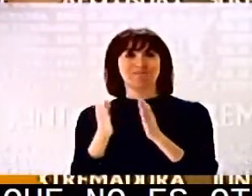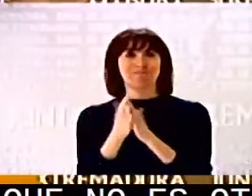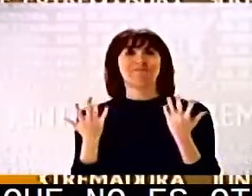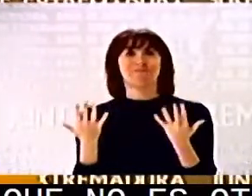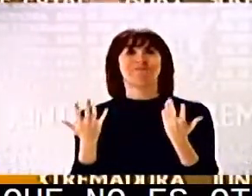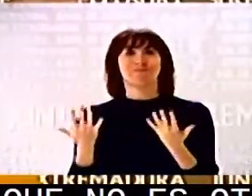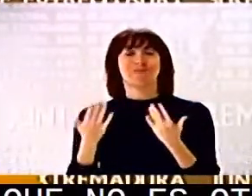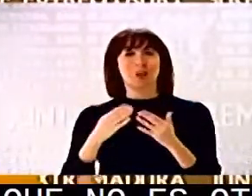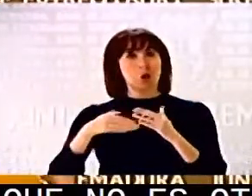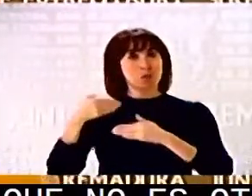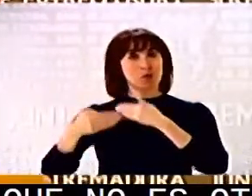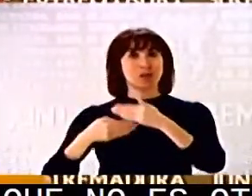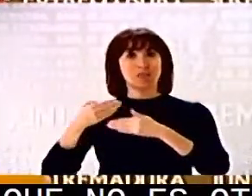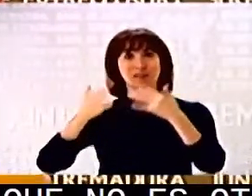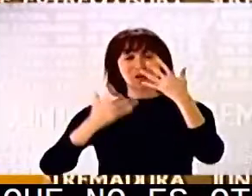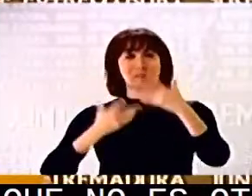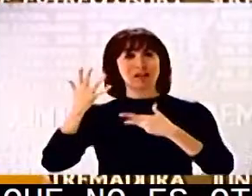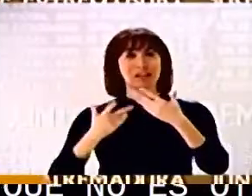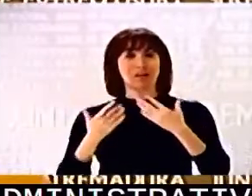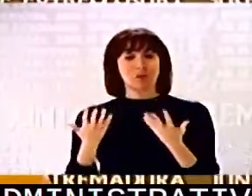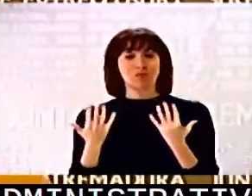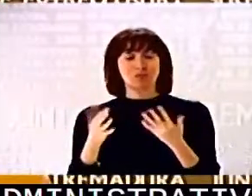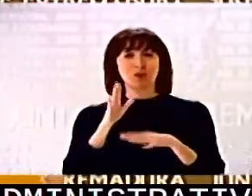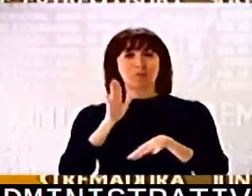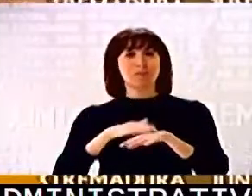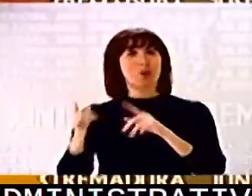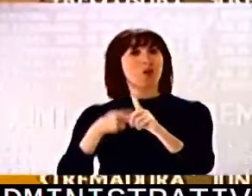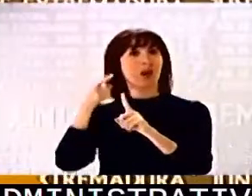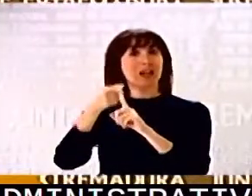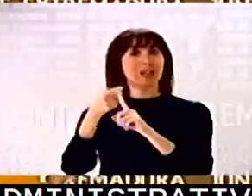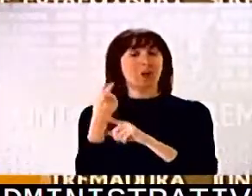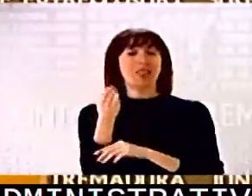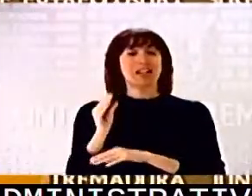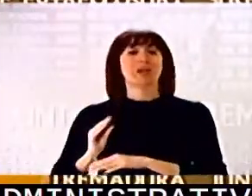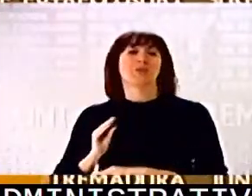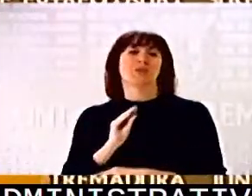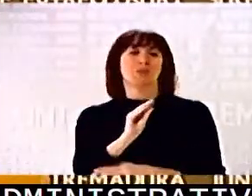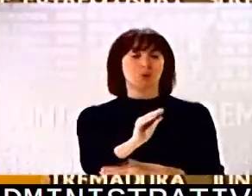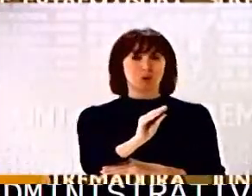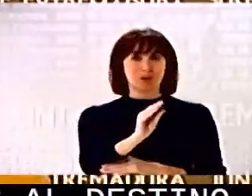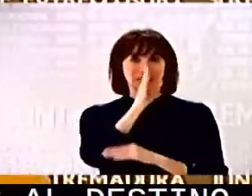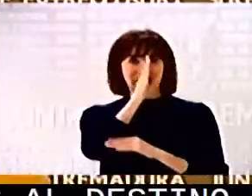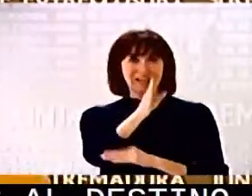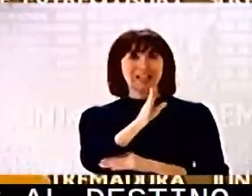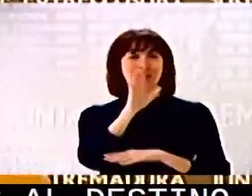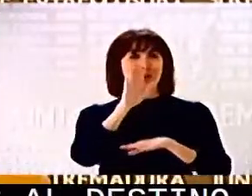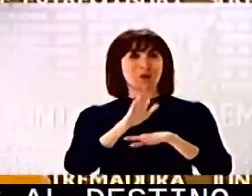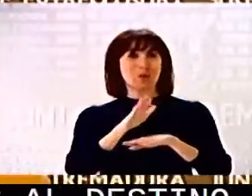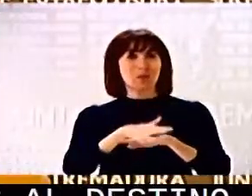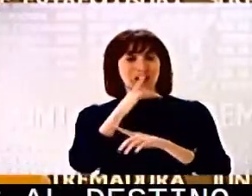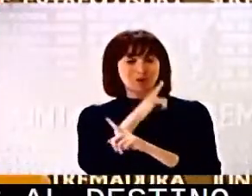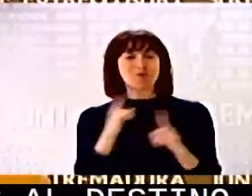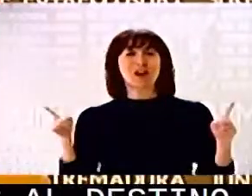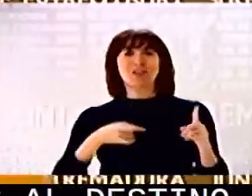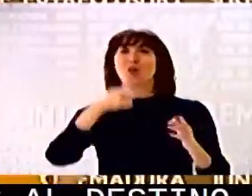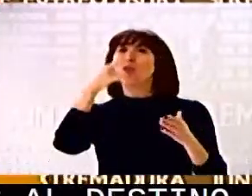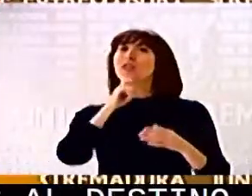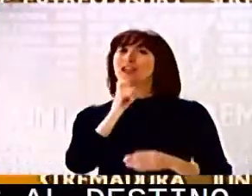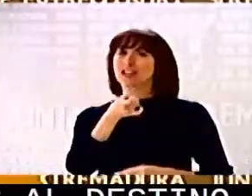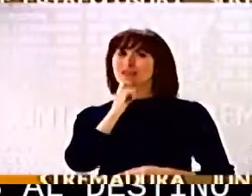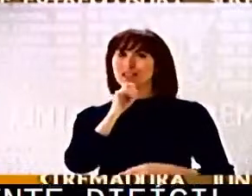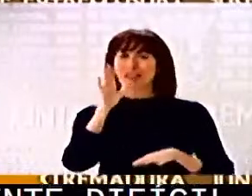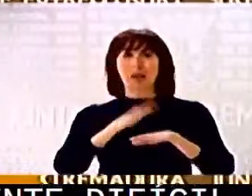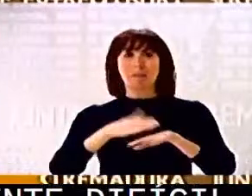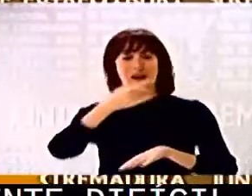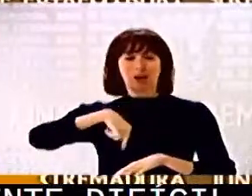los procedimientos administrativos para que el dinero llegue cuanto antes al destino al que van dirigidos en un año especialmente difícil para